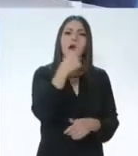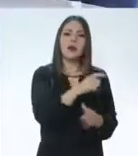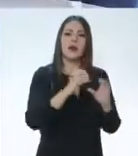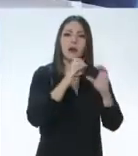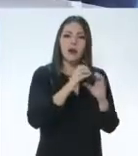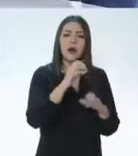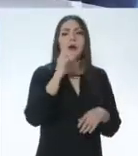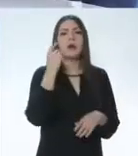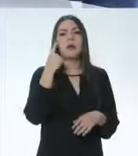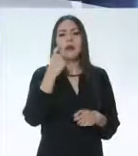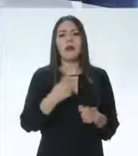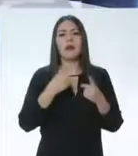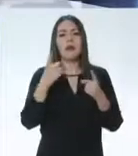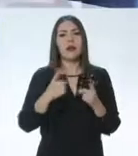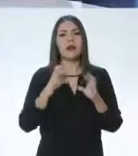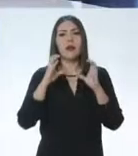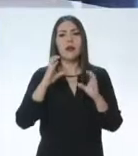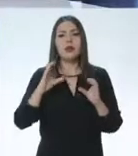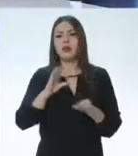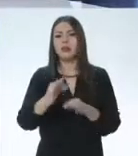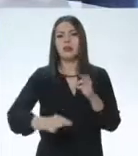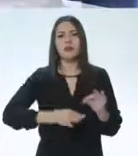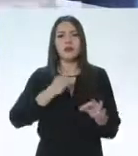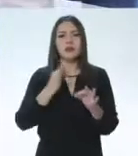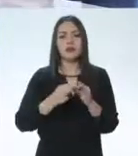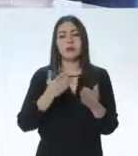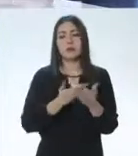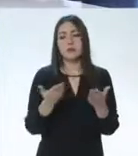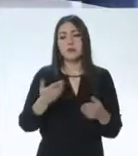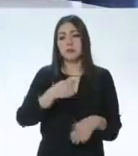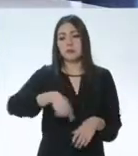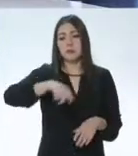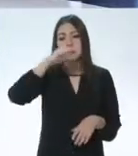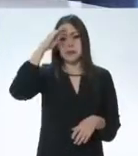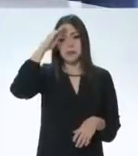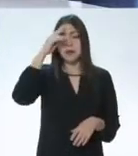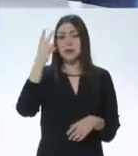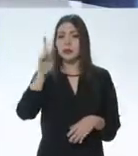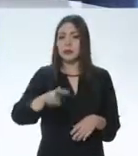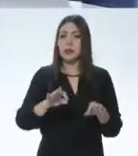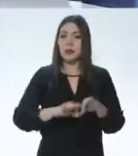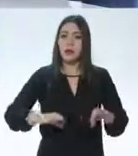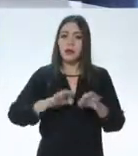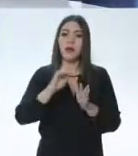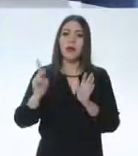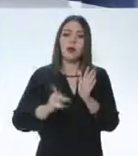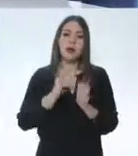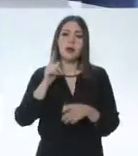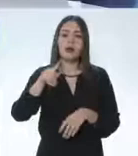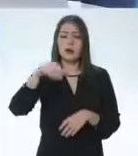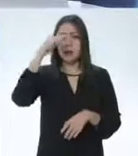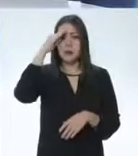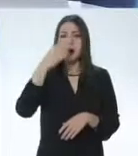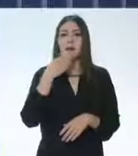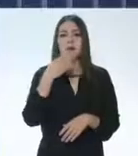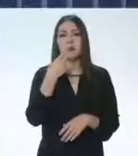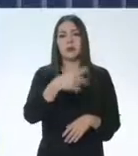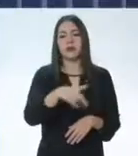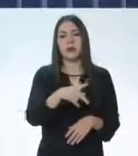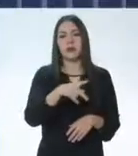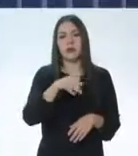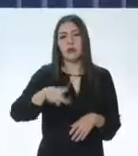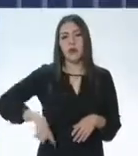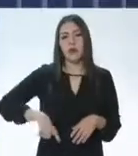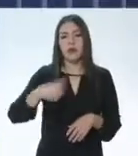realmente garantiza los cuidados, y por eso nos parece fundamental que se reconsidere esta política. Redes de apoyo, sin duda alguna. Exacto. Así es, Ale.